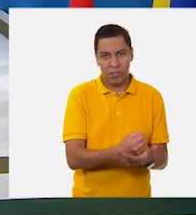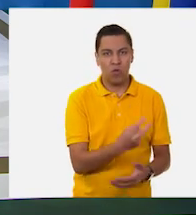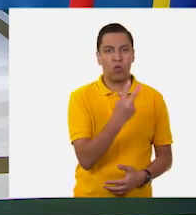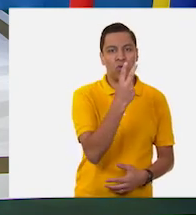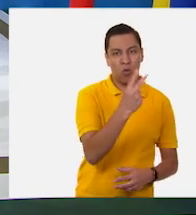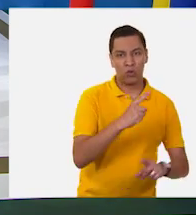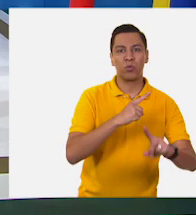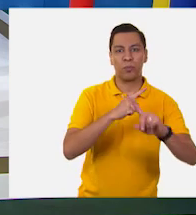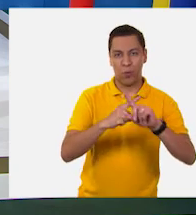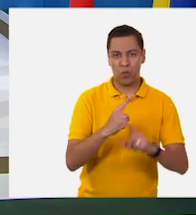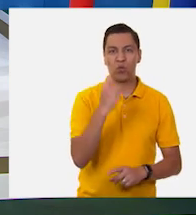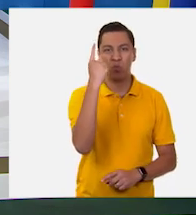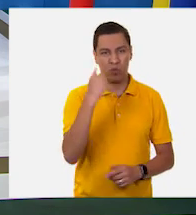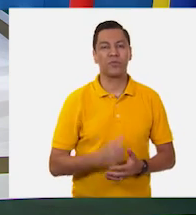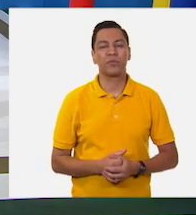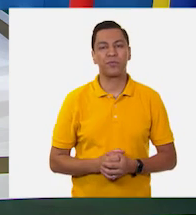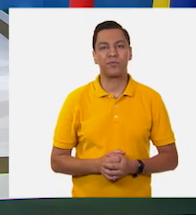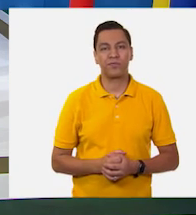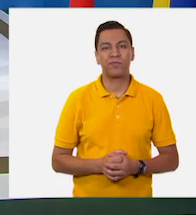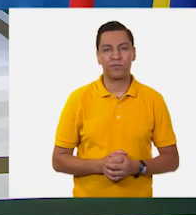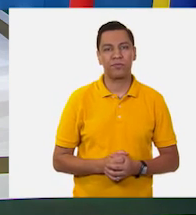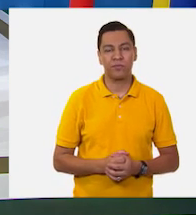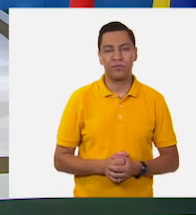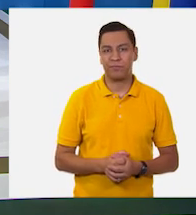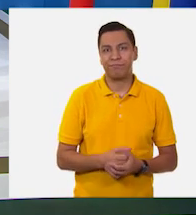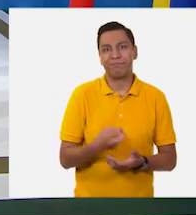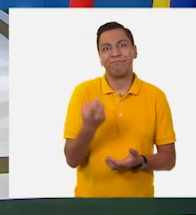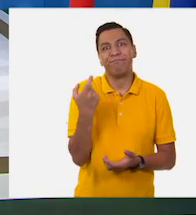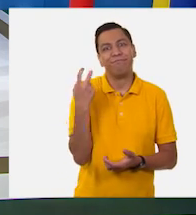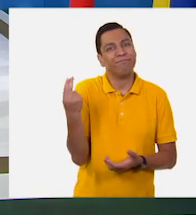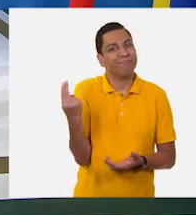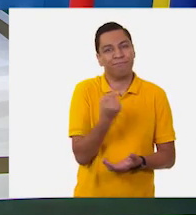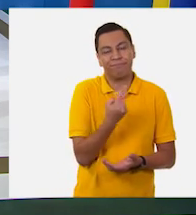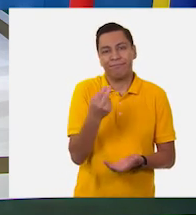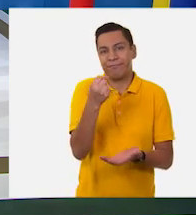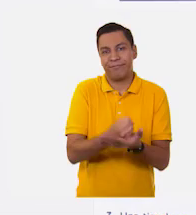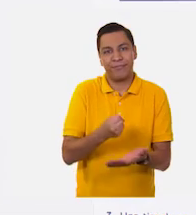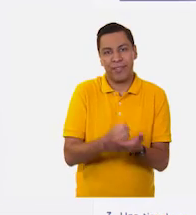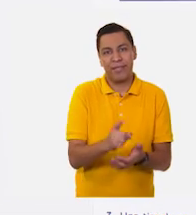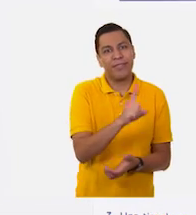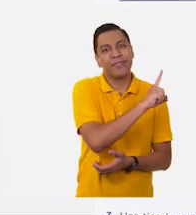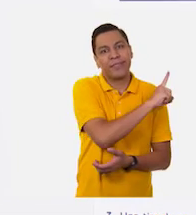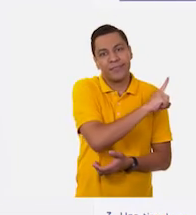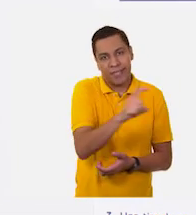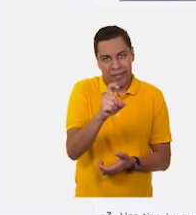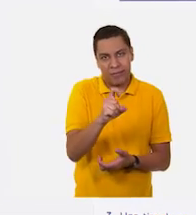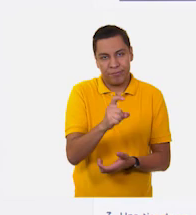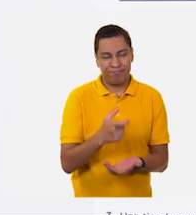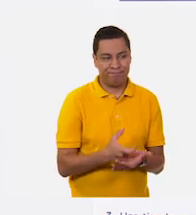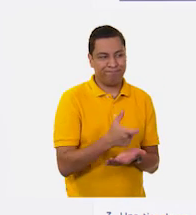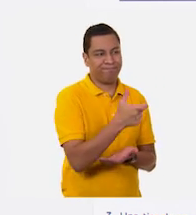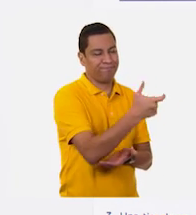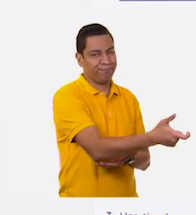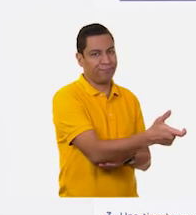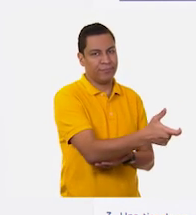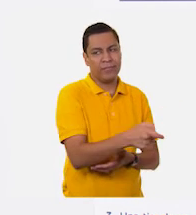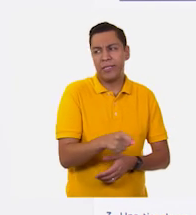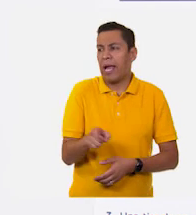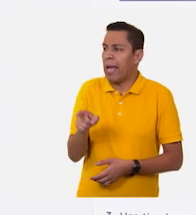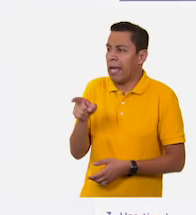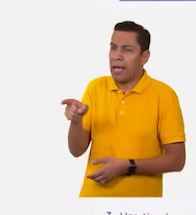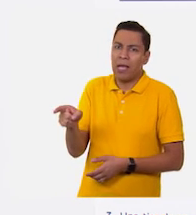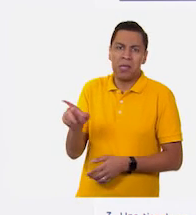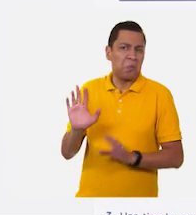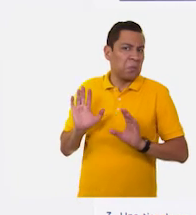2 suéteres a precio de 1. Es decir, hay que gastar sí o sí los 100 pesos a fuerza. En cambio, en la segunda